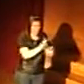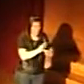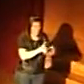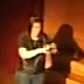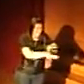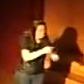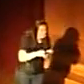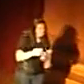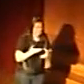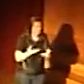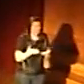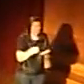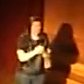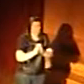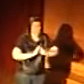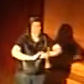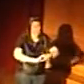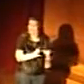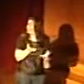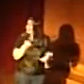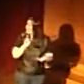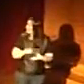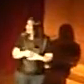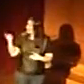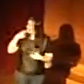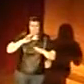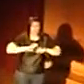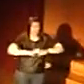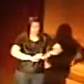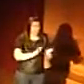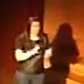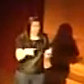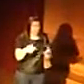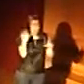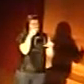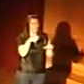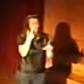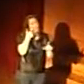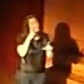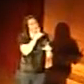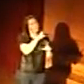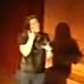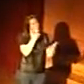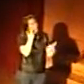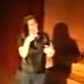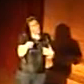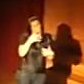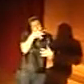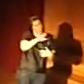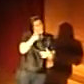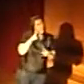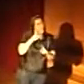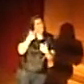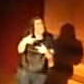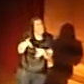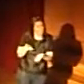en medio de esta de esta voluntad o de esta intención eh de denuncia o de reflexión por lo menos del tratamiento del pasado